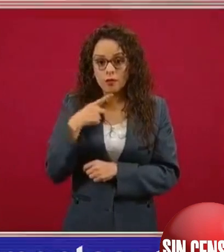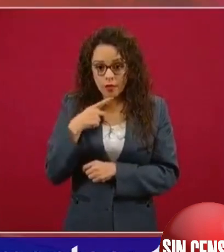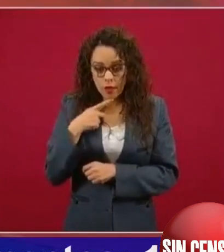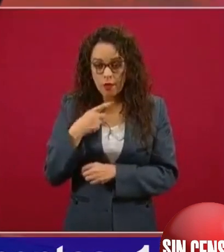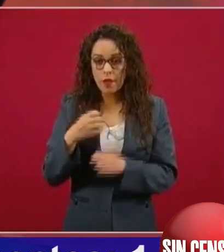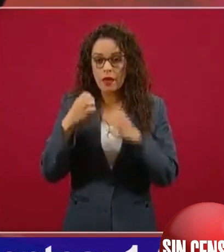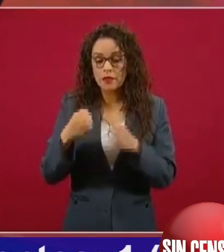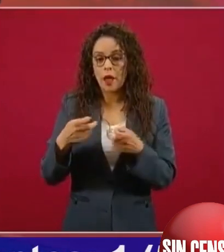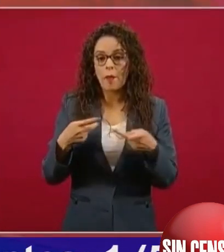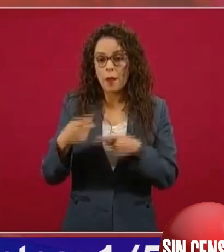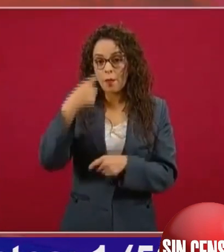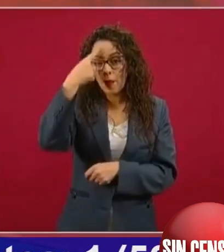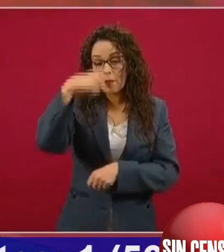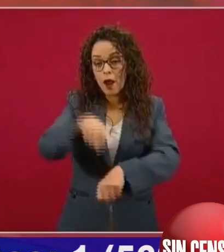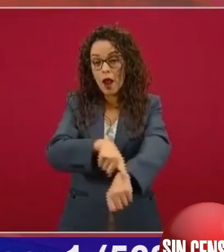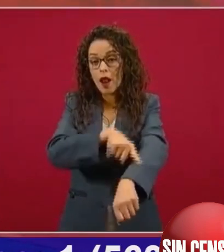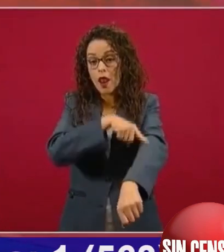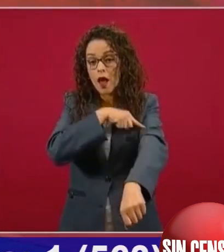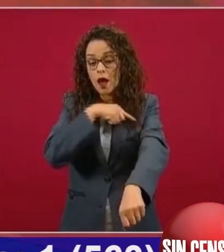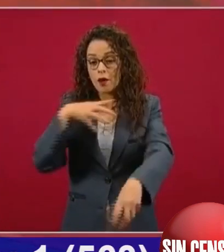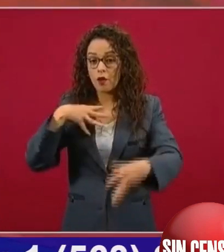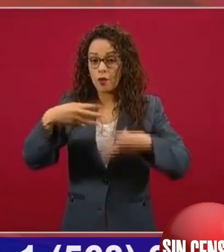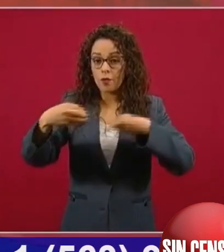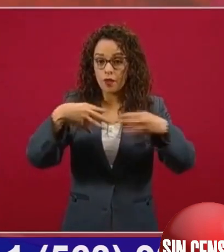al menos hasta octubre